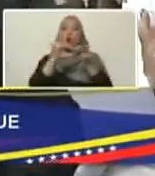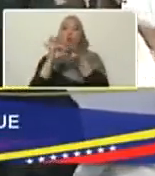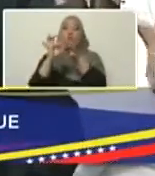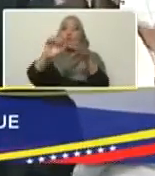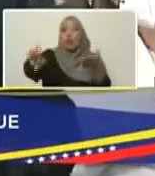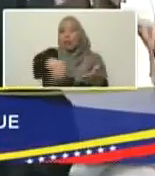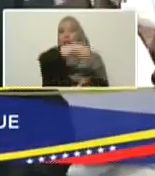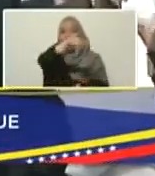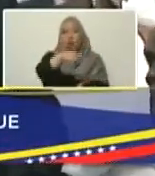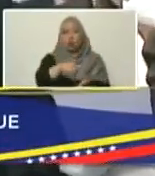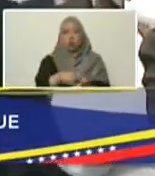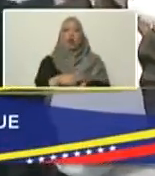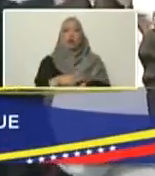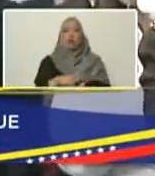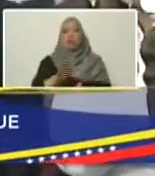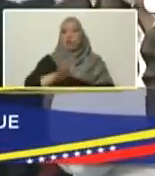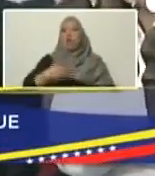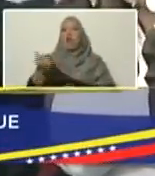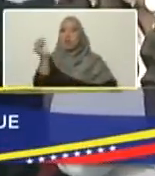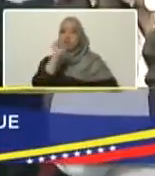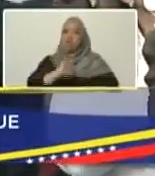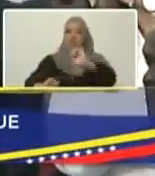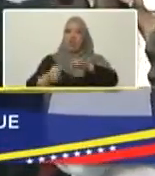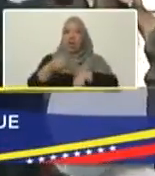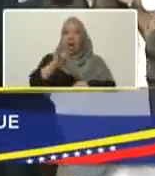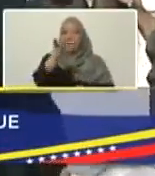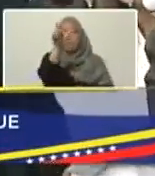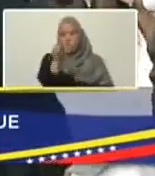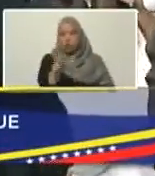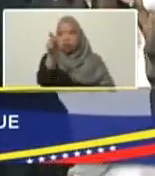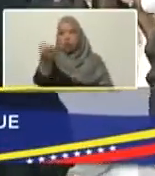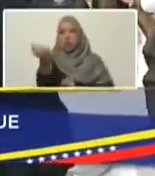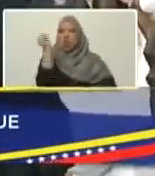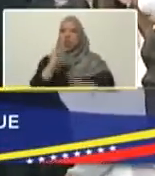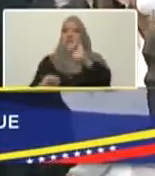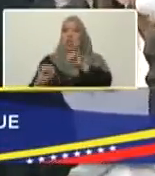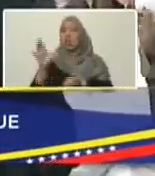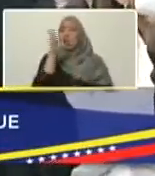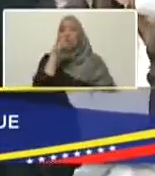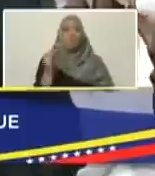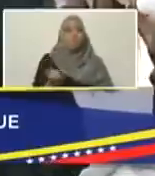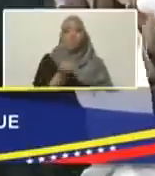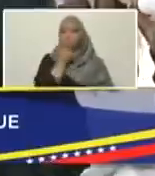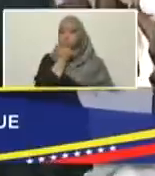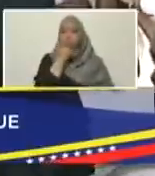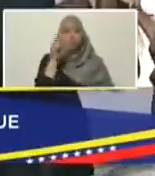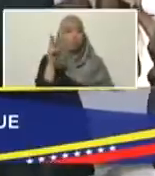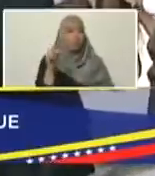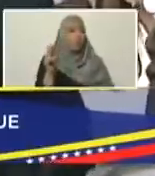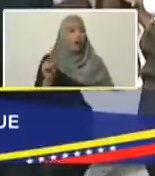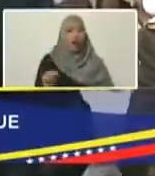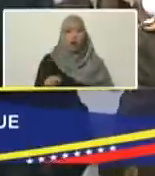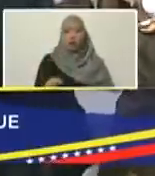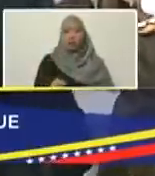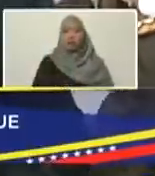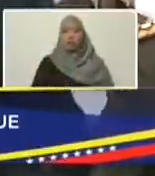nacional. Venezuela tiene quien la defienda. Que nadie se equivoque con nosotros, jamás.